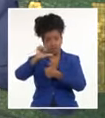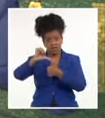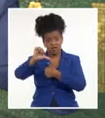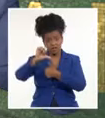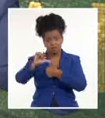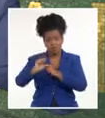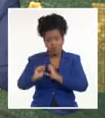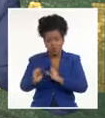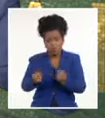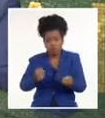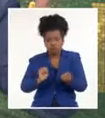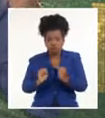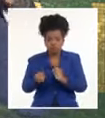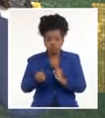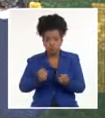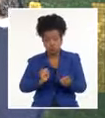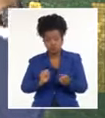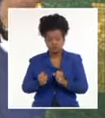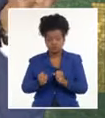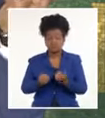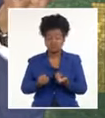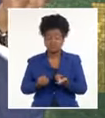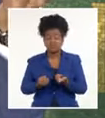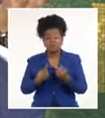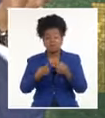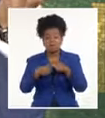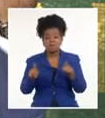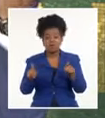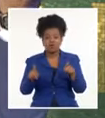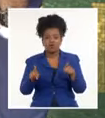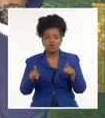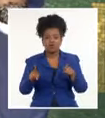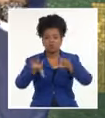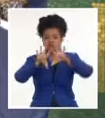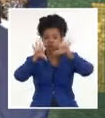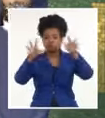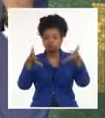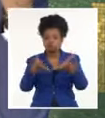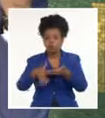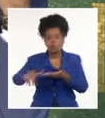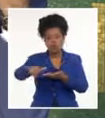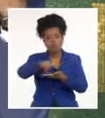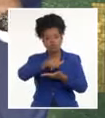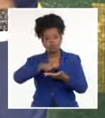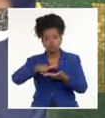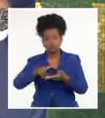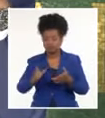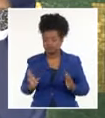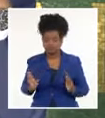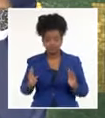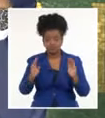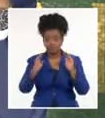hubiese habido una respuesta global. Hubo una intencionalidad,